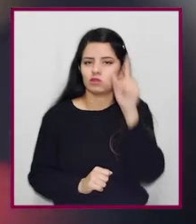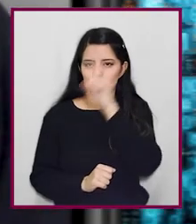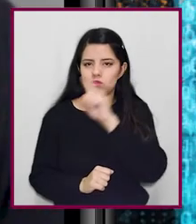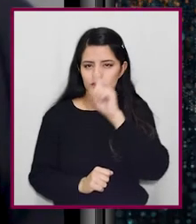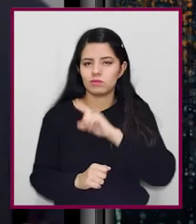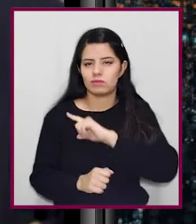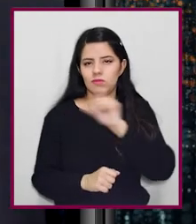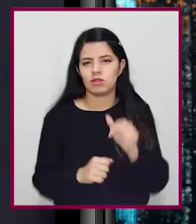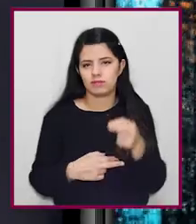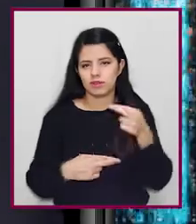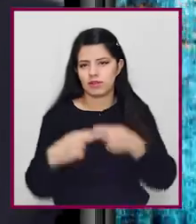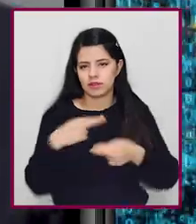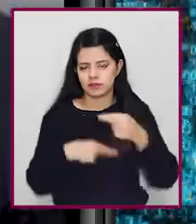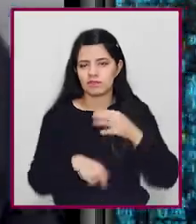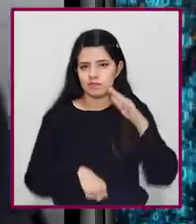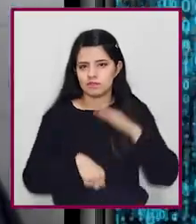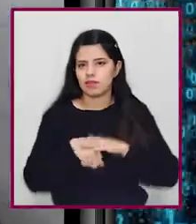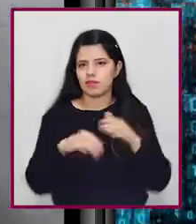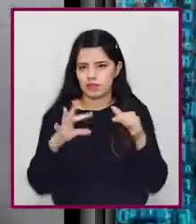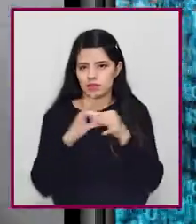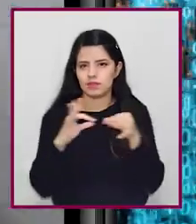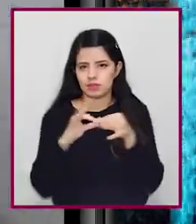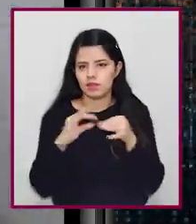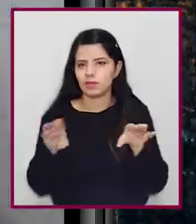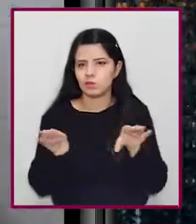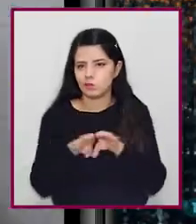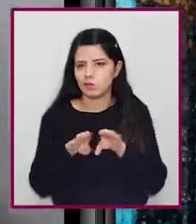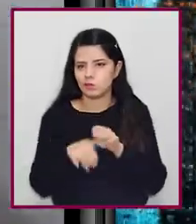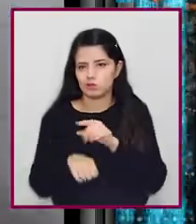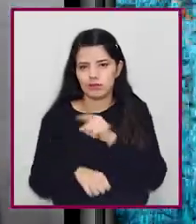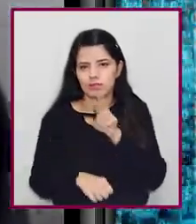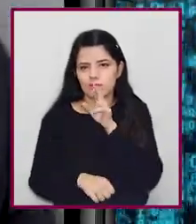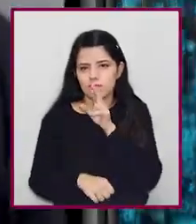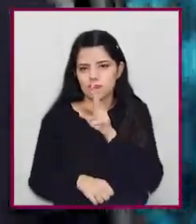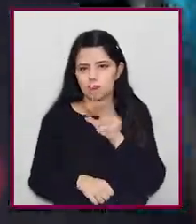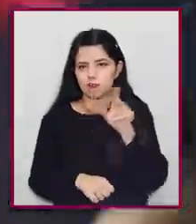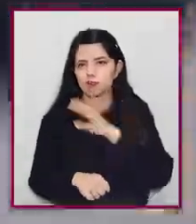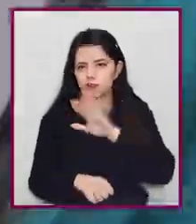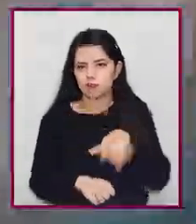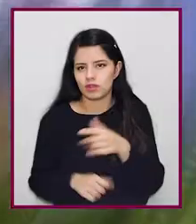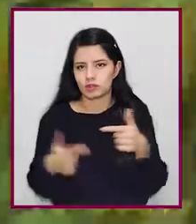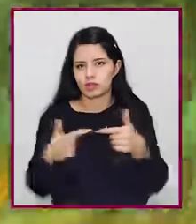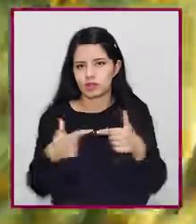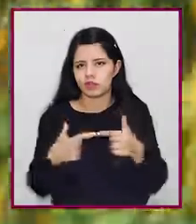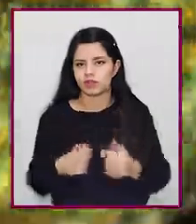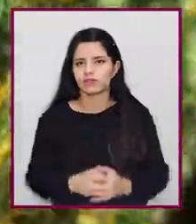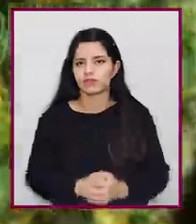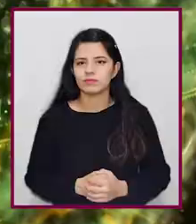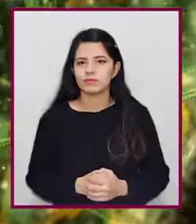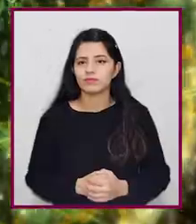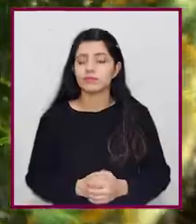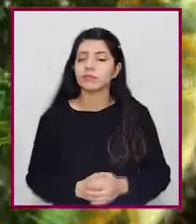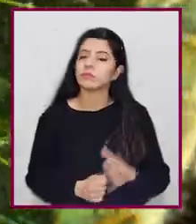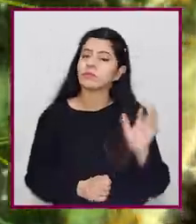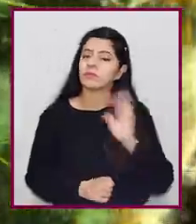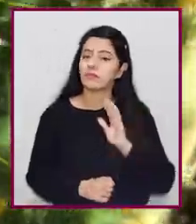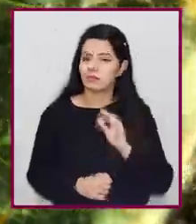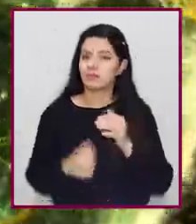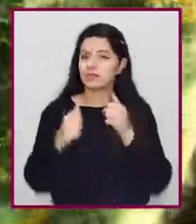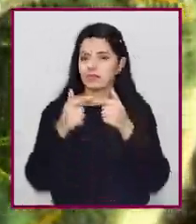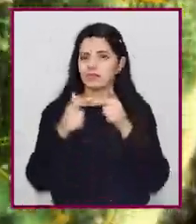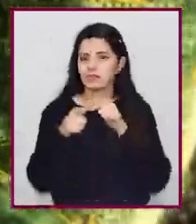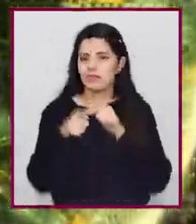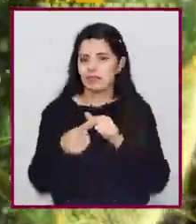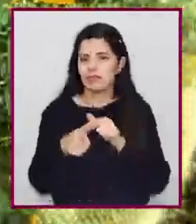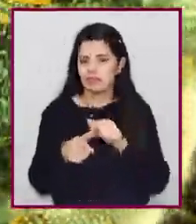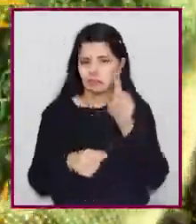dentro de unos momentos y les seguiré explicando cómo optimizar tus búsquedas en Google. Hey Beatboxers, vamos a continuar con